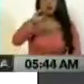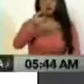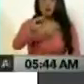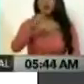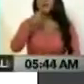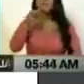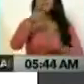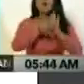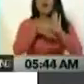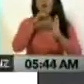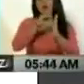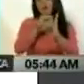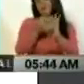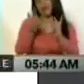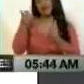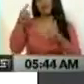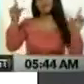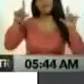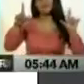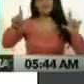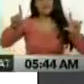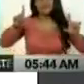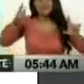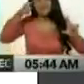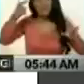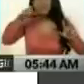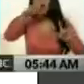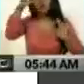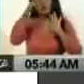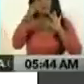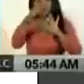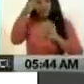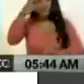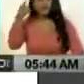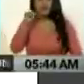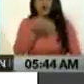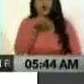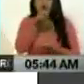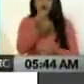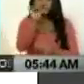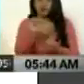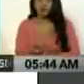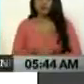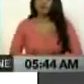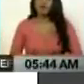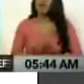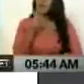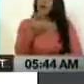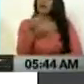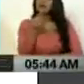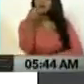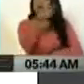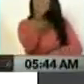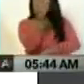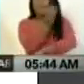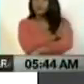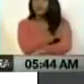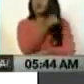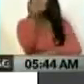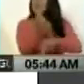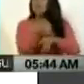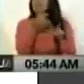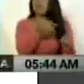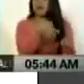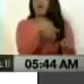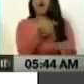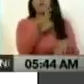programa En Contacto con Maduro número 73. También aseguró que toda la culpa es de la oposición venezolana, porque ellos fueron los responsables de ponerlo